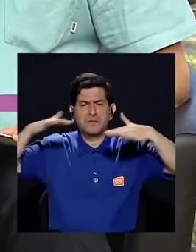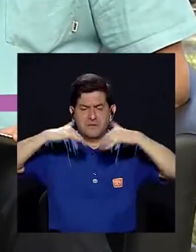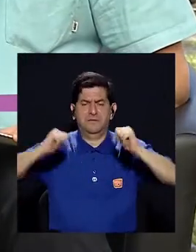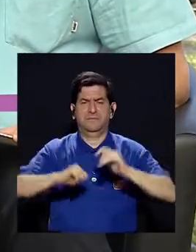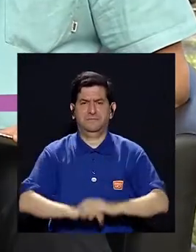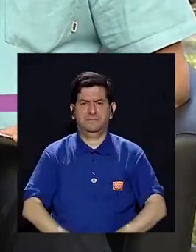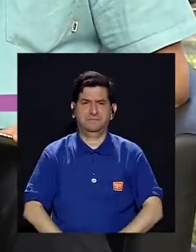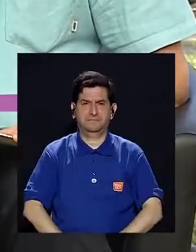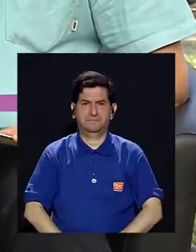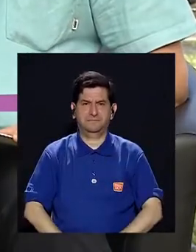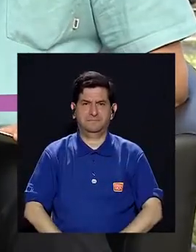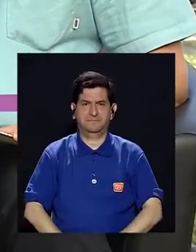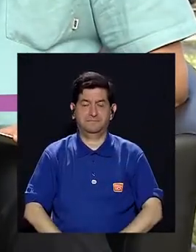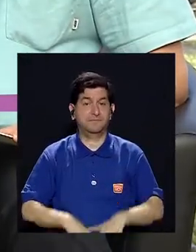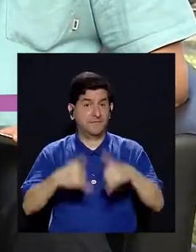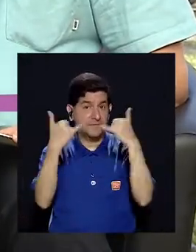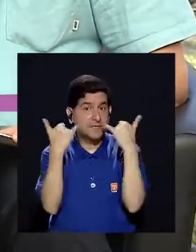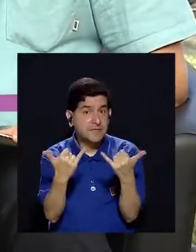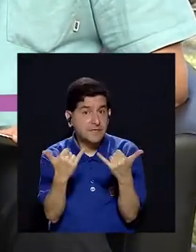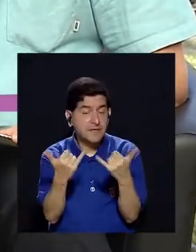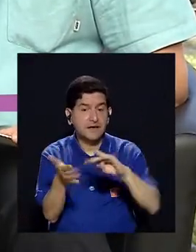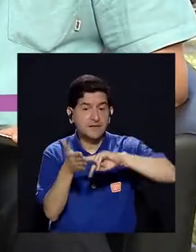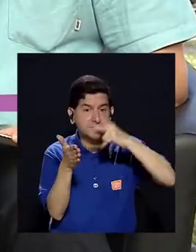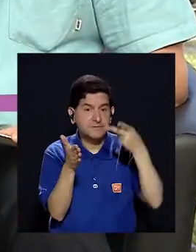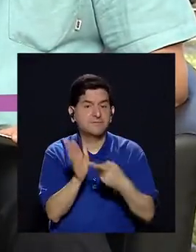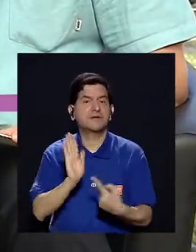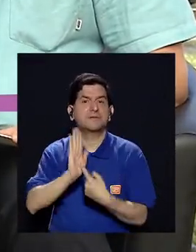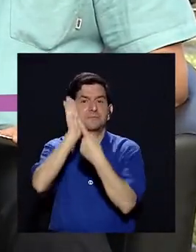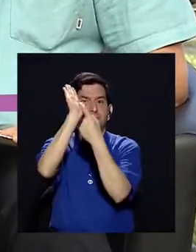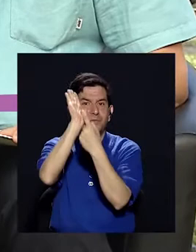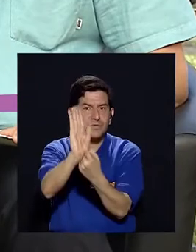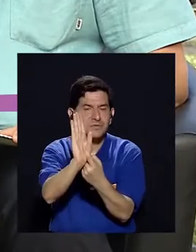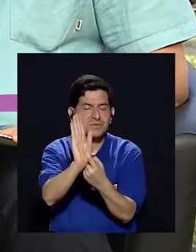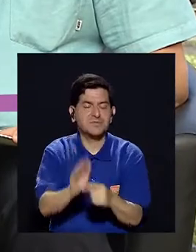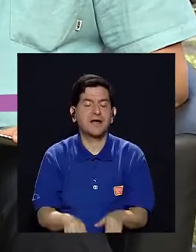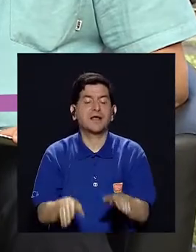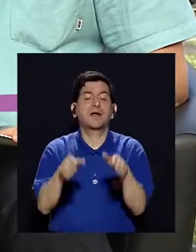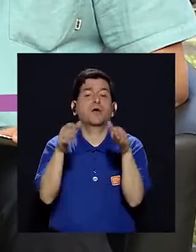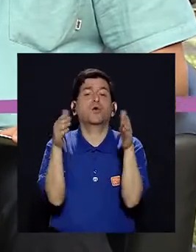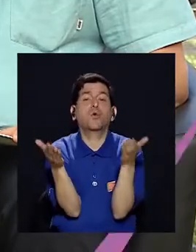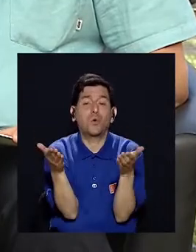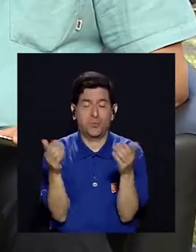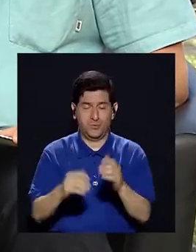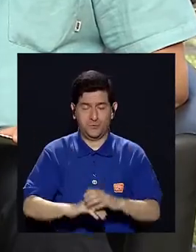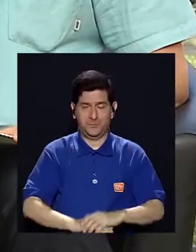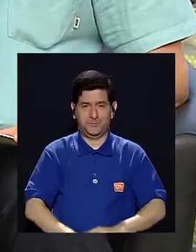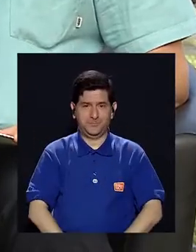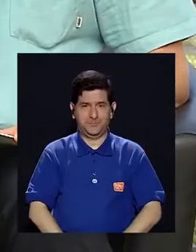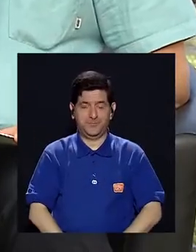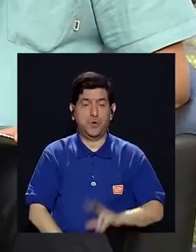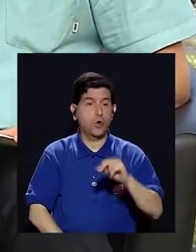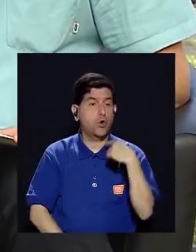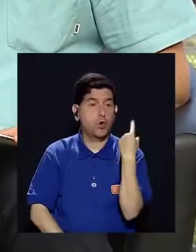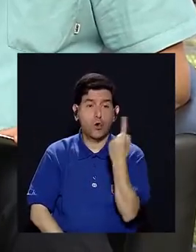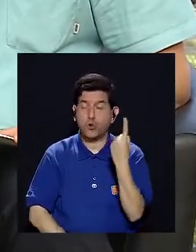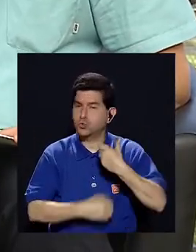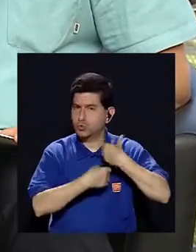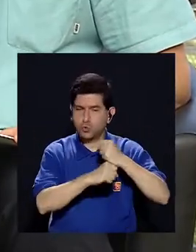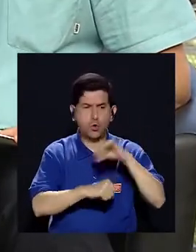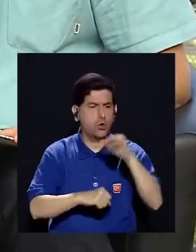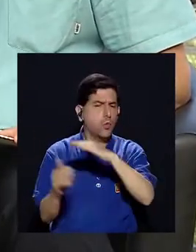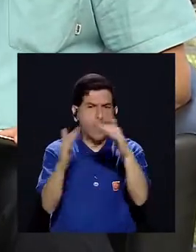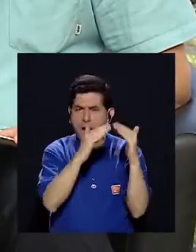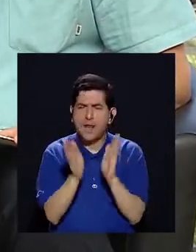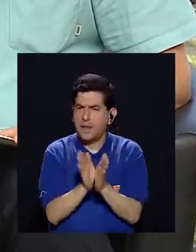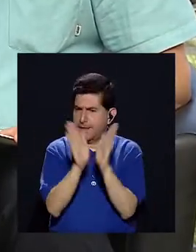ambiente. Entonces es ya indicarles el cómo. ¿Cómo hacerlo? No solo a las municipalidades,